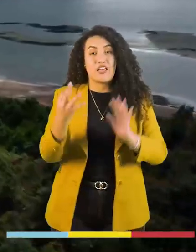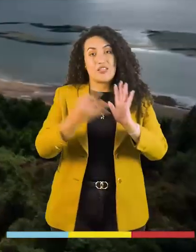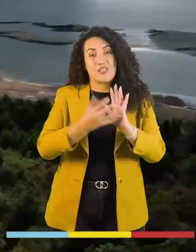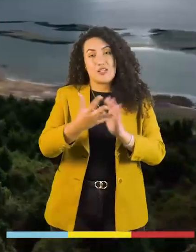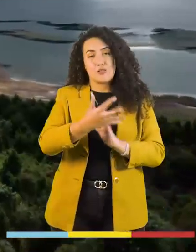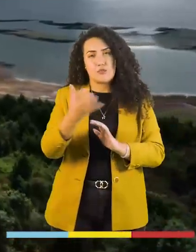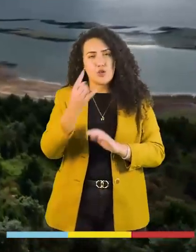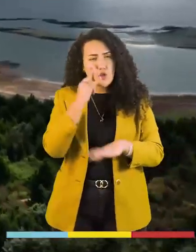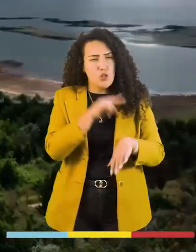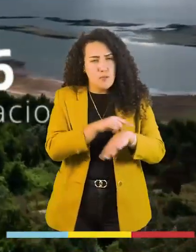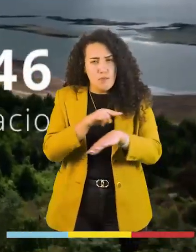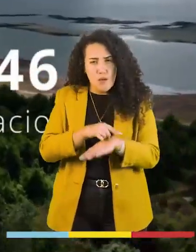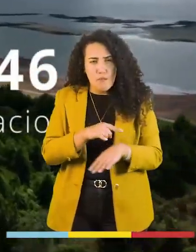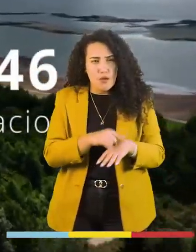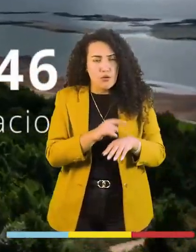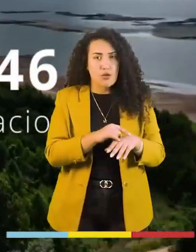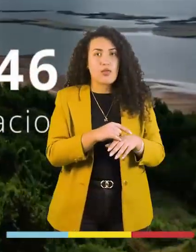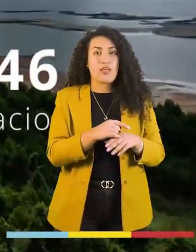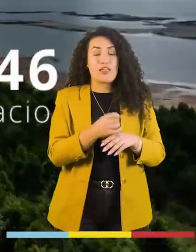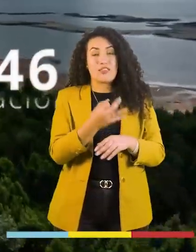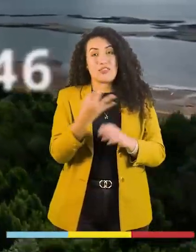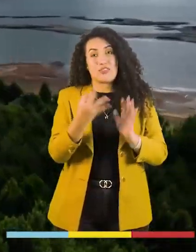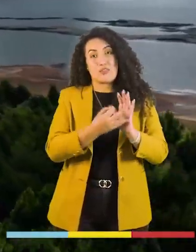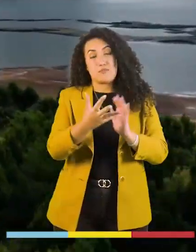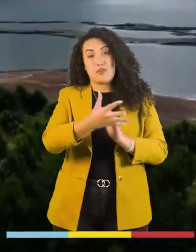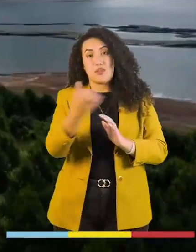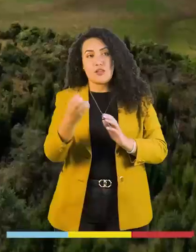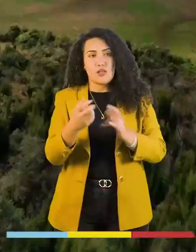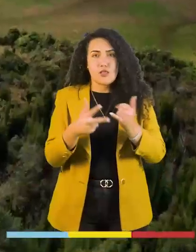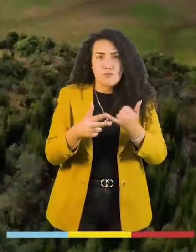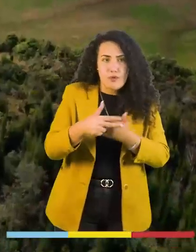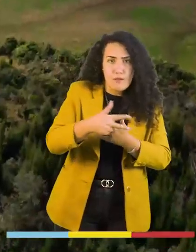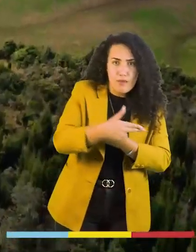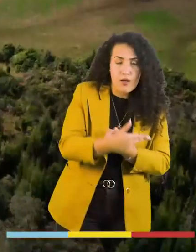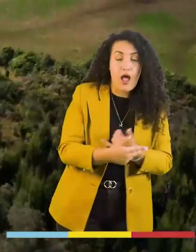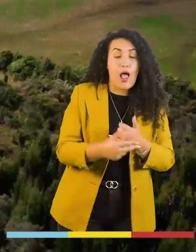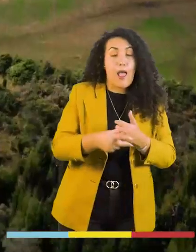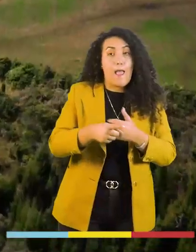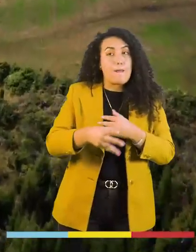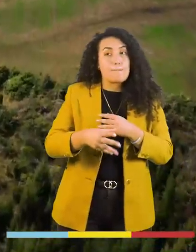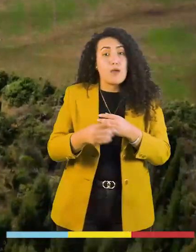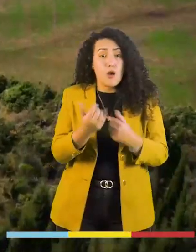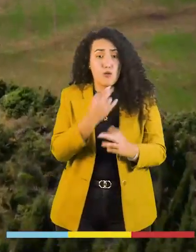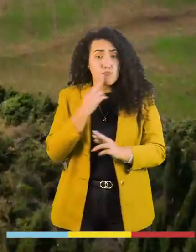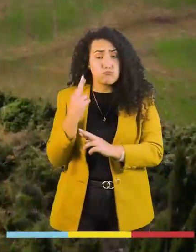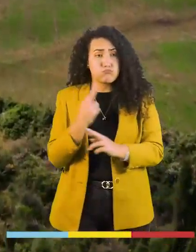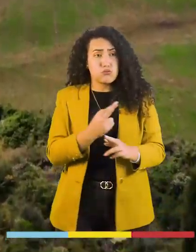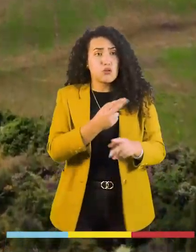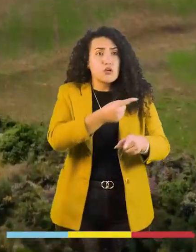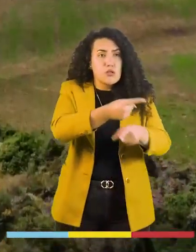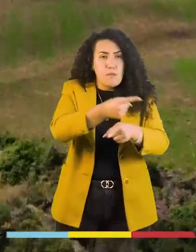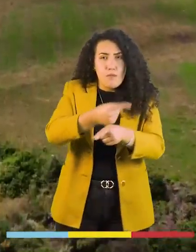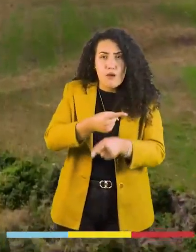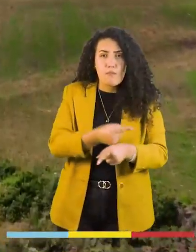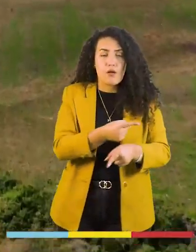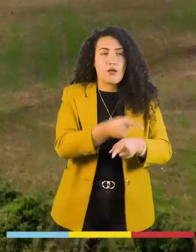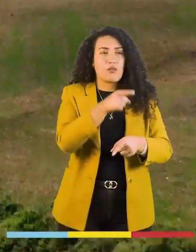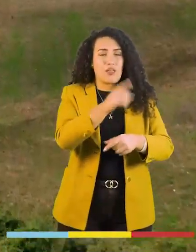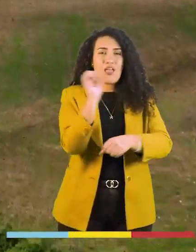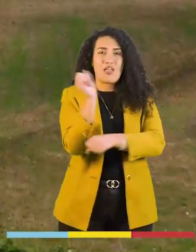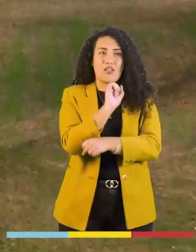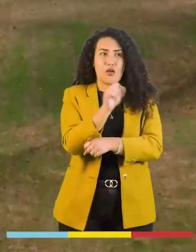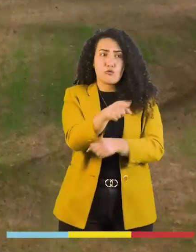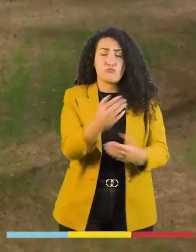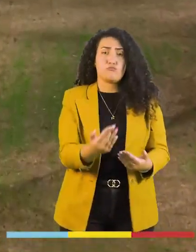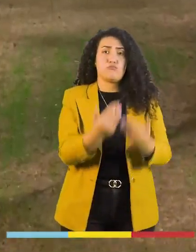3.568 valoraciones y 13.346 esterilizaciones son apenas algunos de los resultados que estos vehículos, gracias a la labor del personal